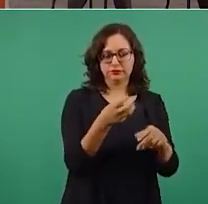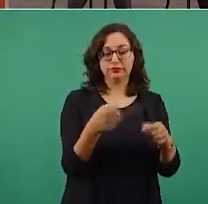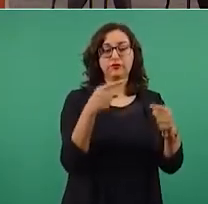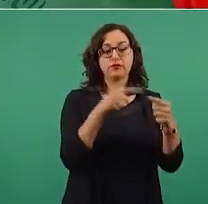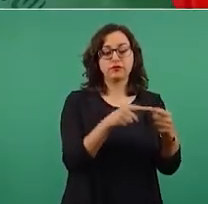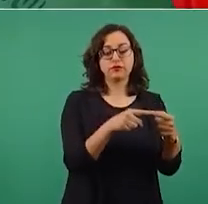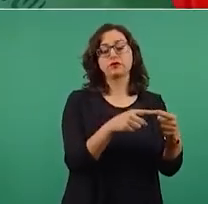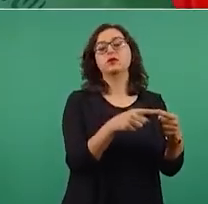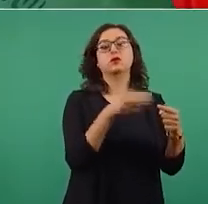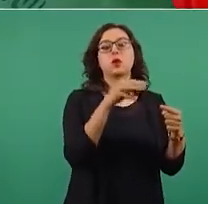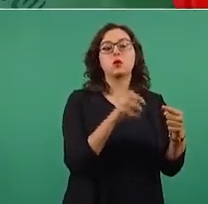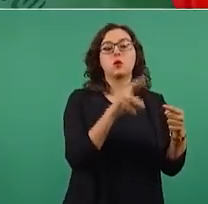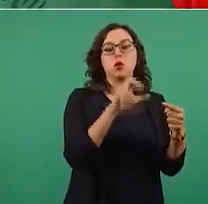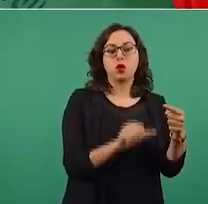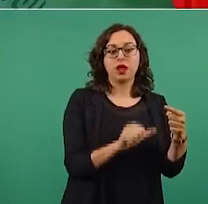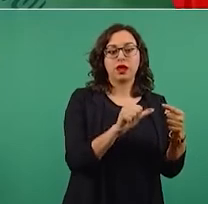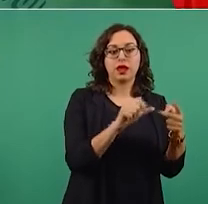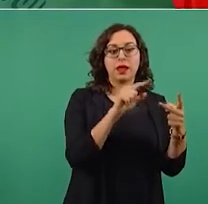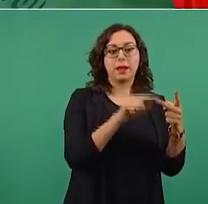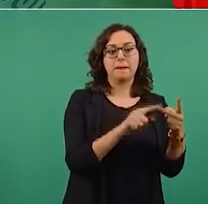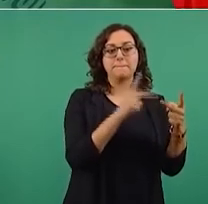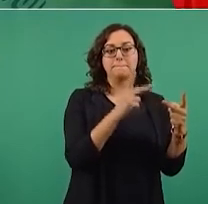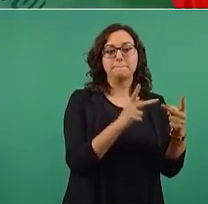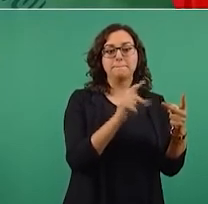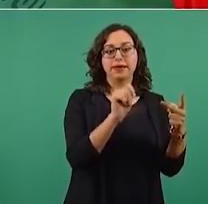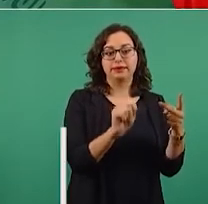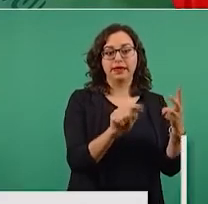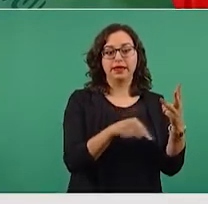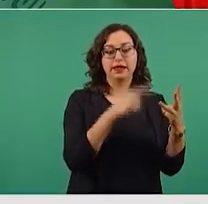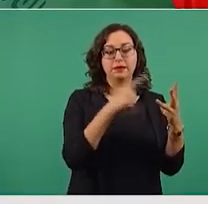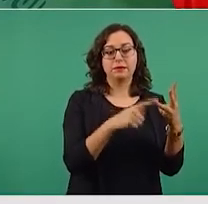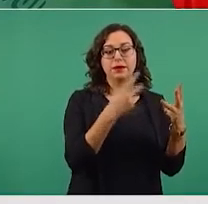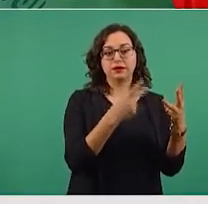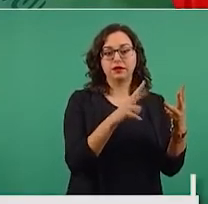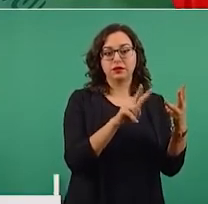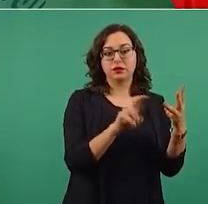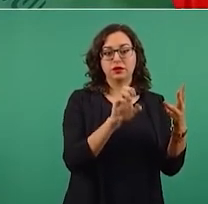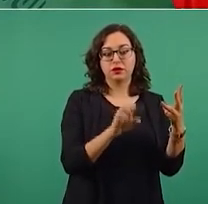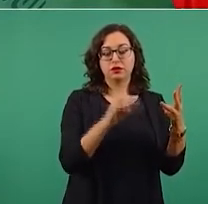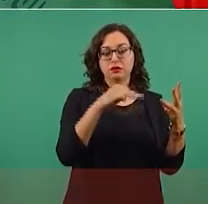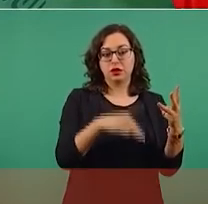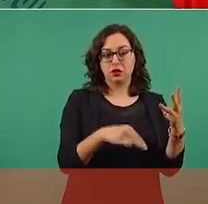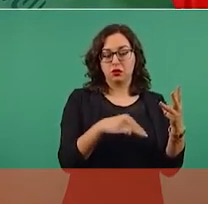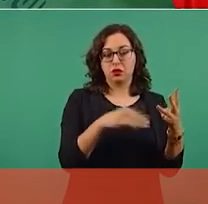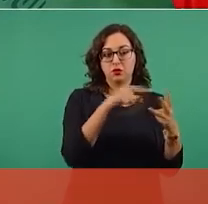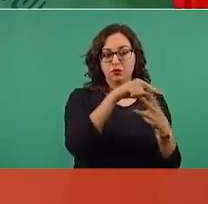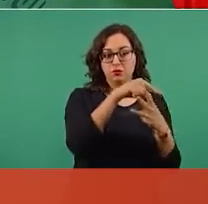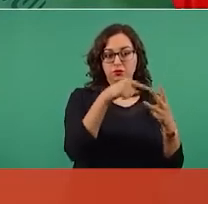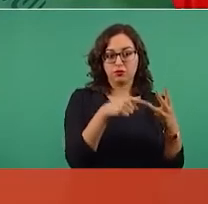El PT y una parte del Verde, no toda,